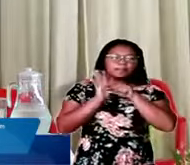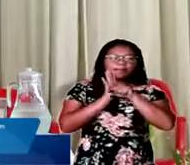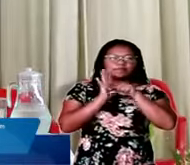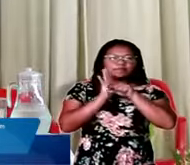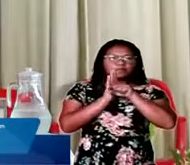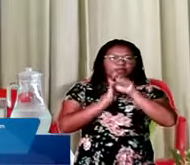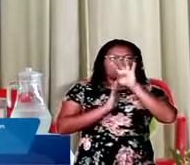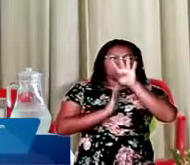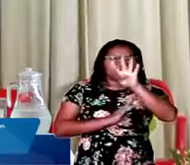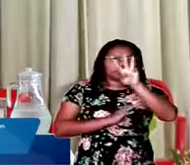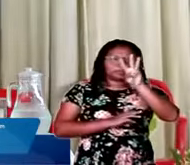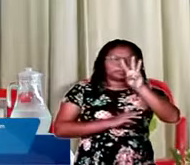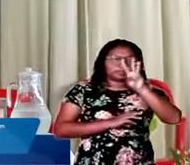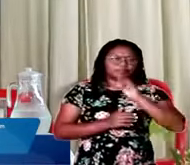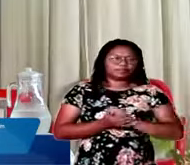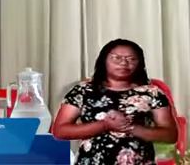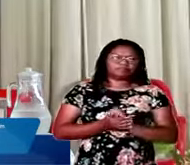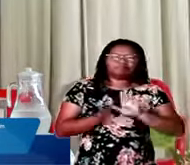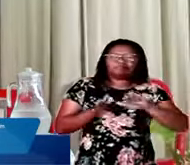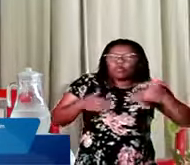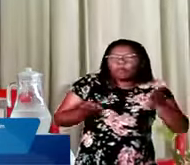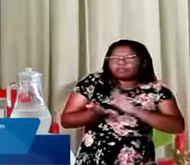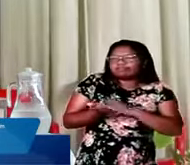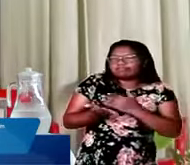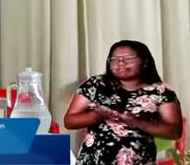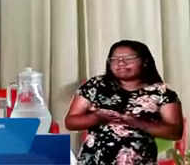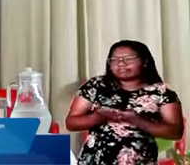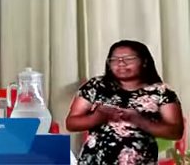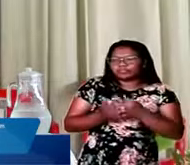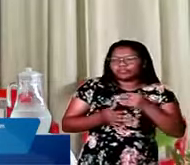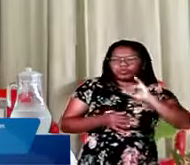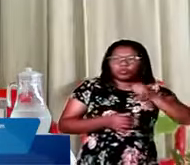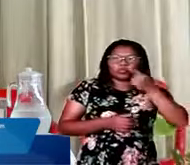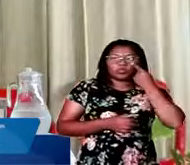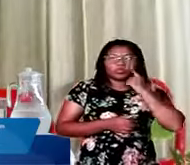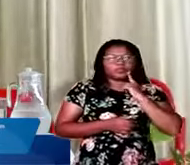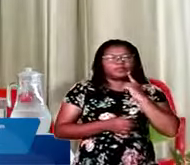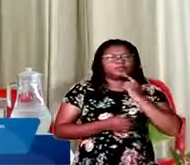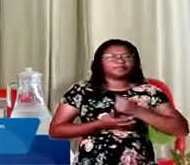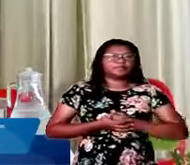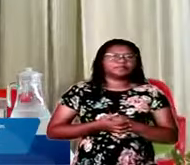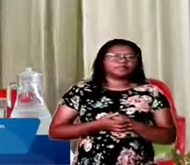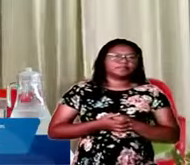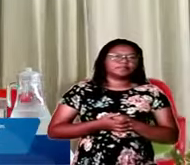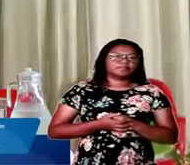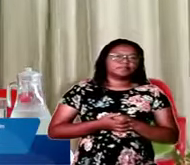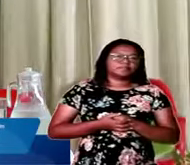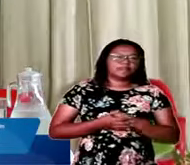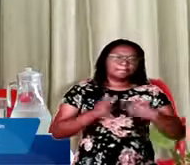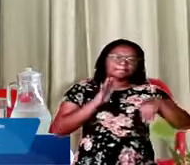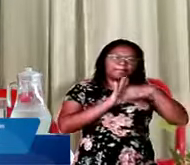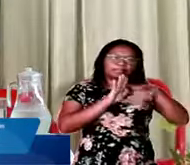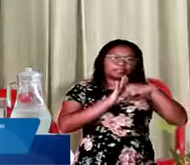Mateo 5:43. ¿Cómo interpretaban los judíos el mandamiento?